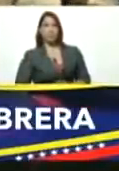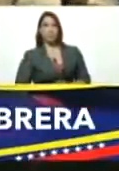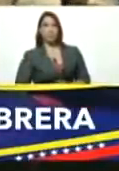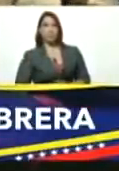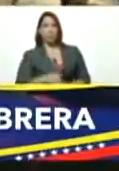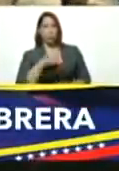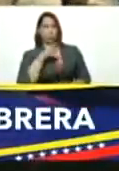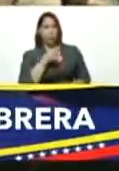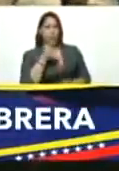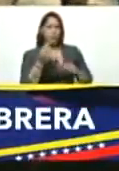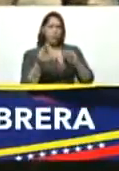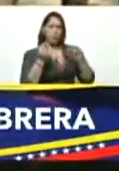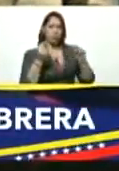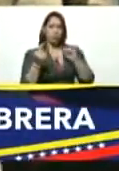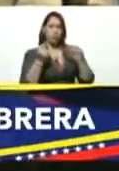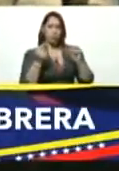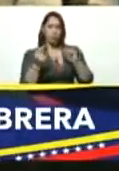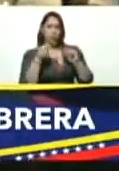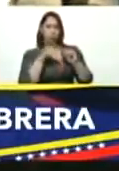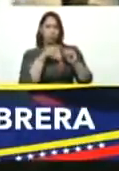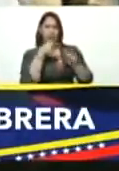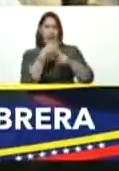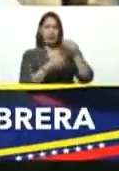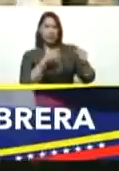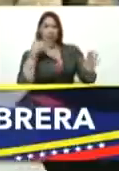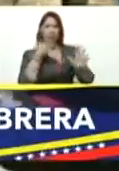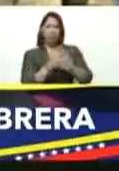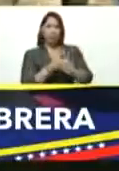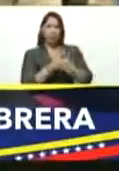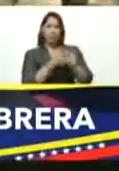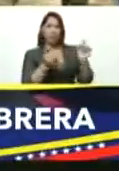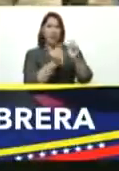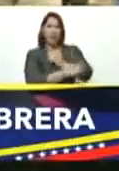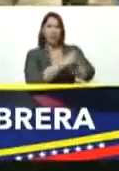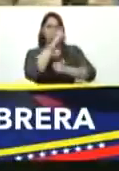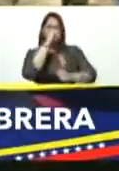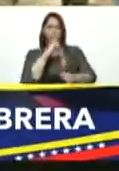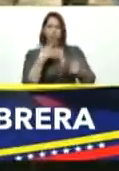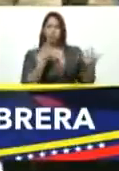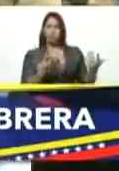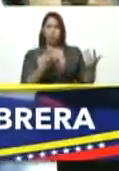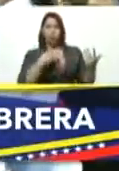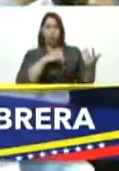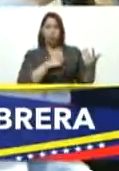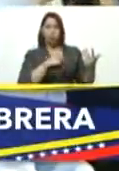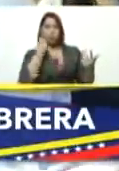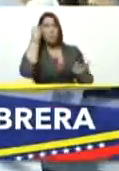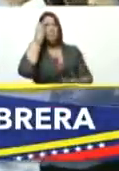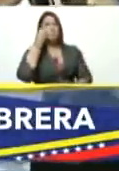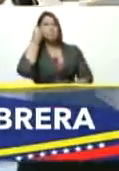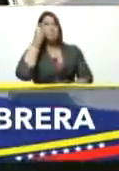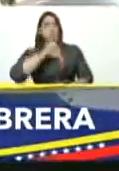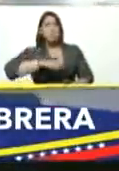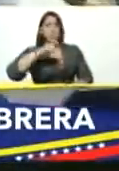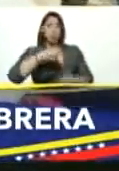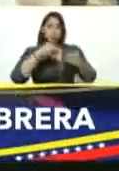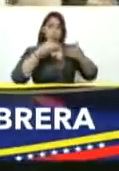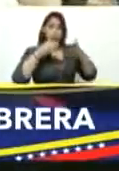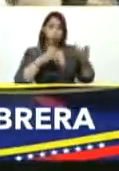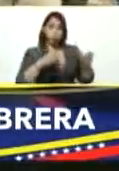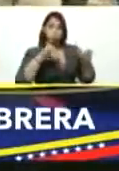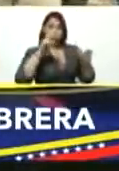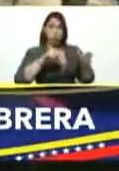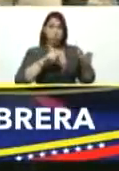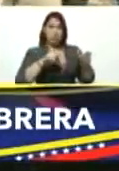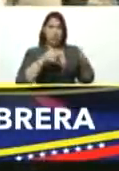usted debería realizando con relación al cambio de época nos planteamos la necesidad de abrir un amplio